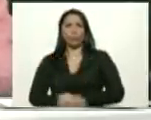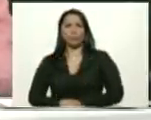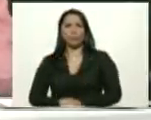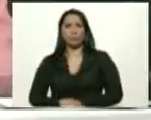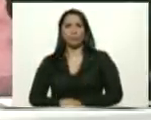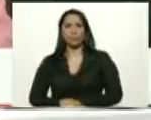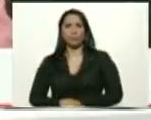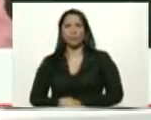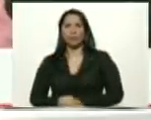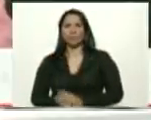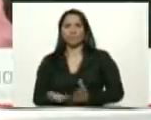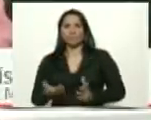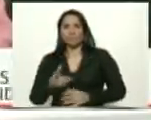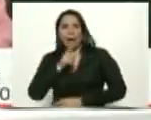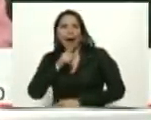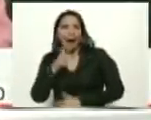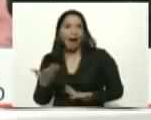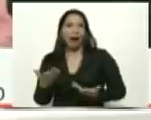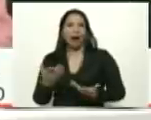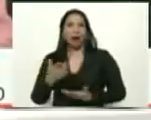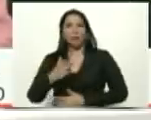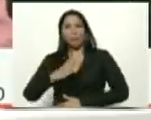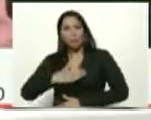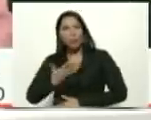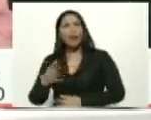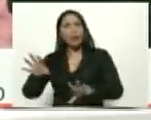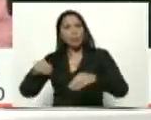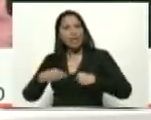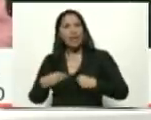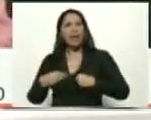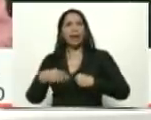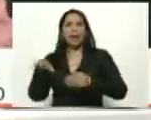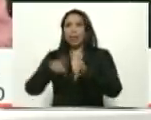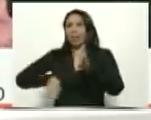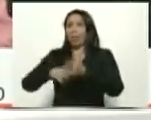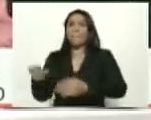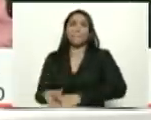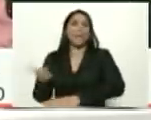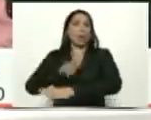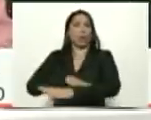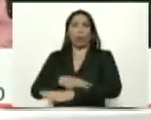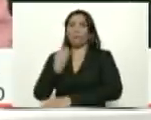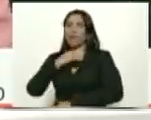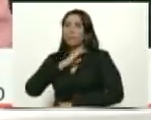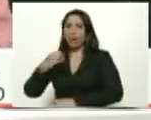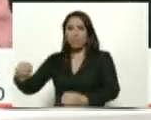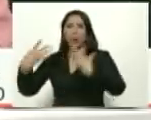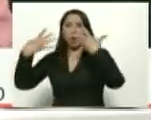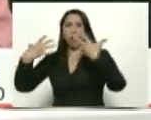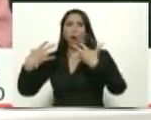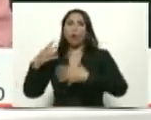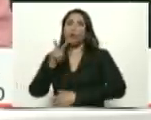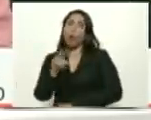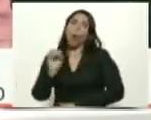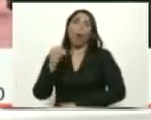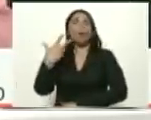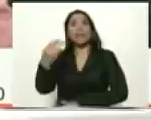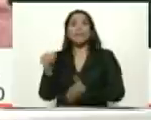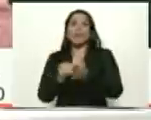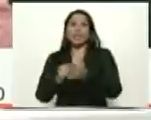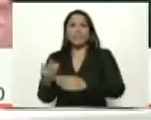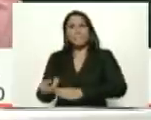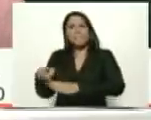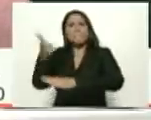inconsistente, pudieran tener un rebrote de la pandemia, que pueda ser dos o tres veces